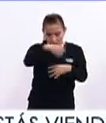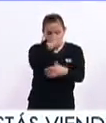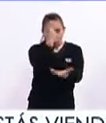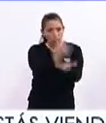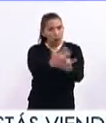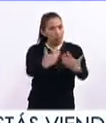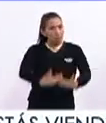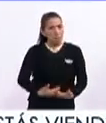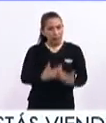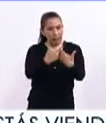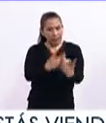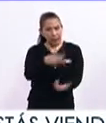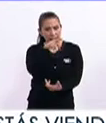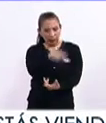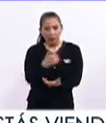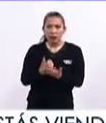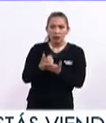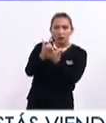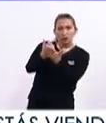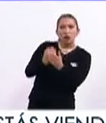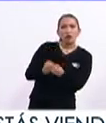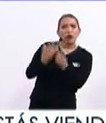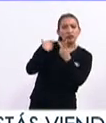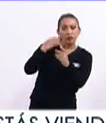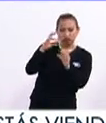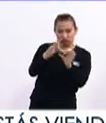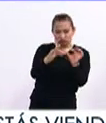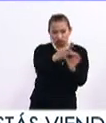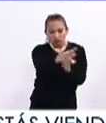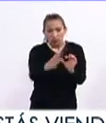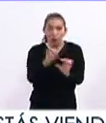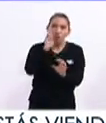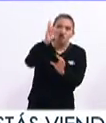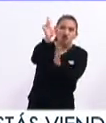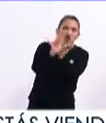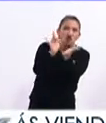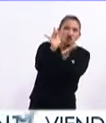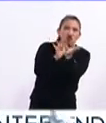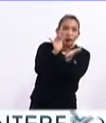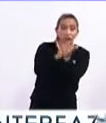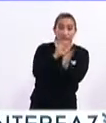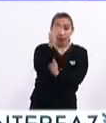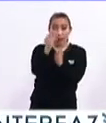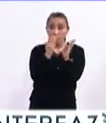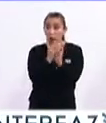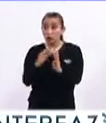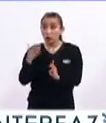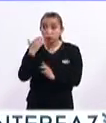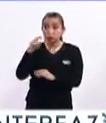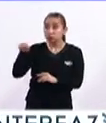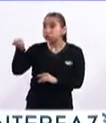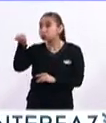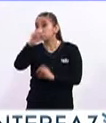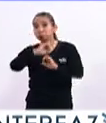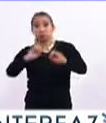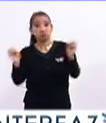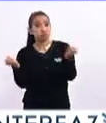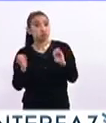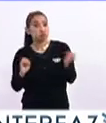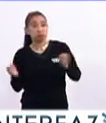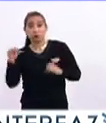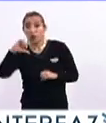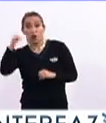única que nos permite poner cualquier sensor que nosotros queramos. En el mundo no hay